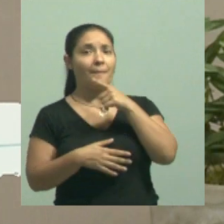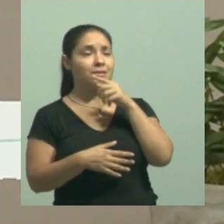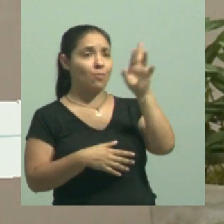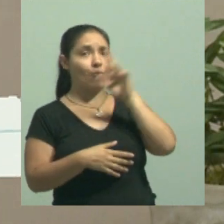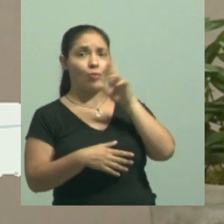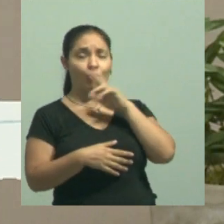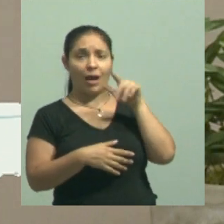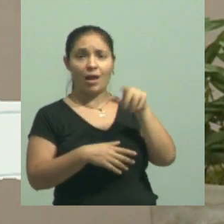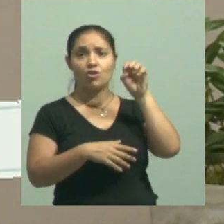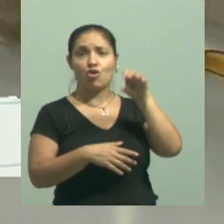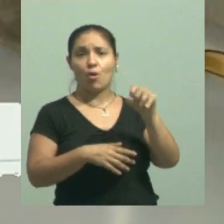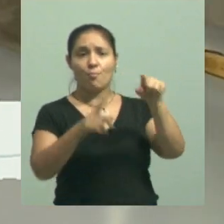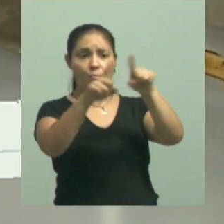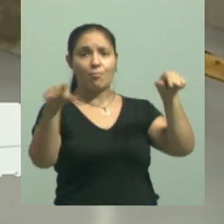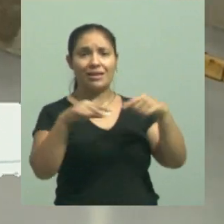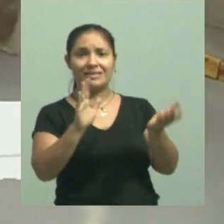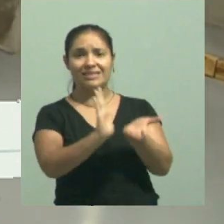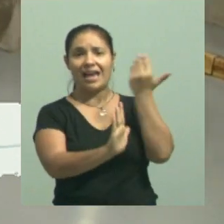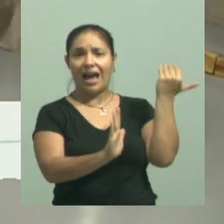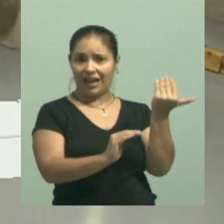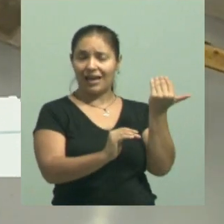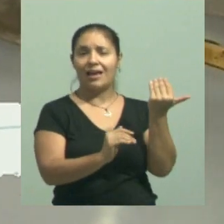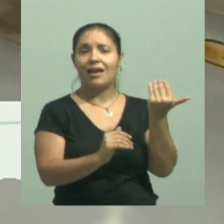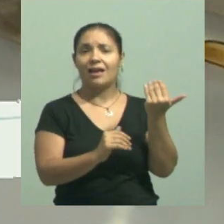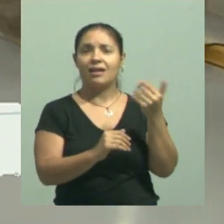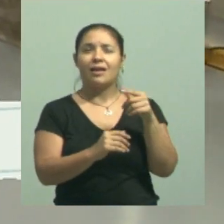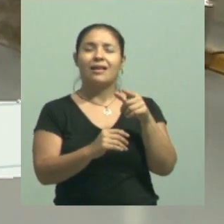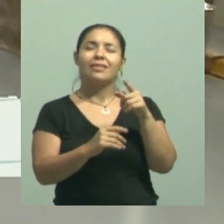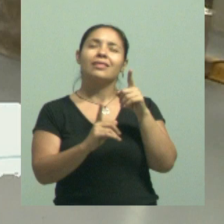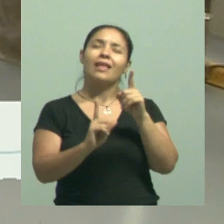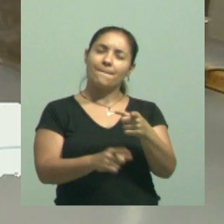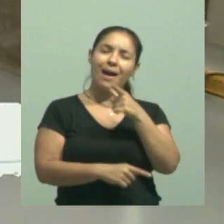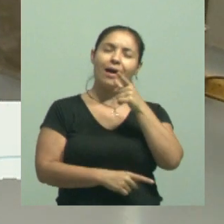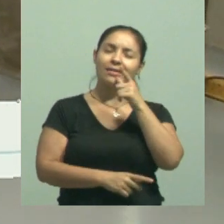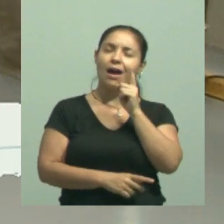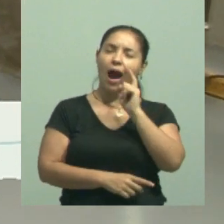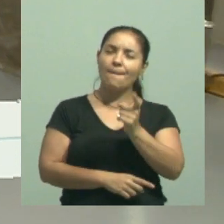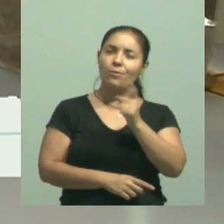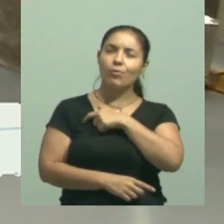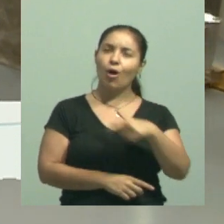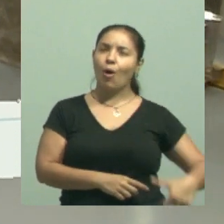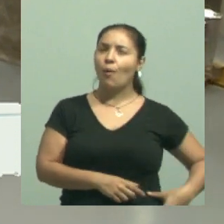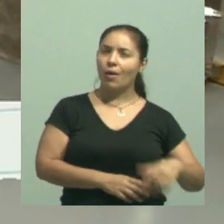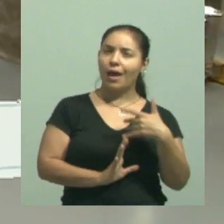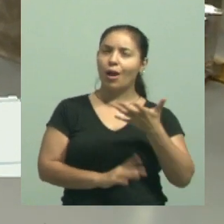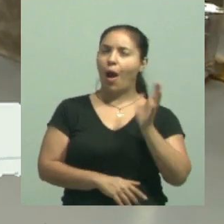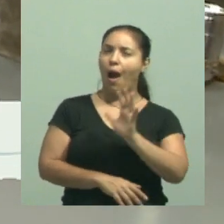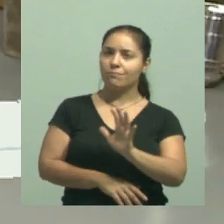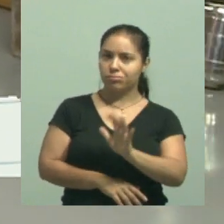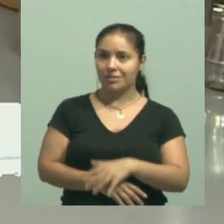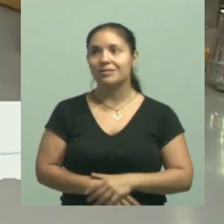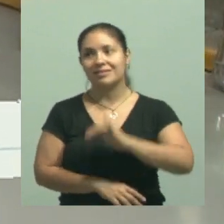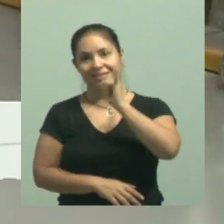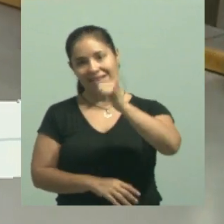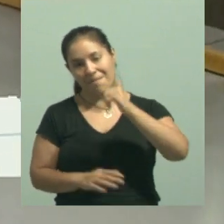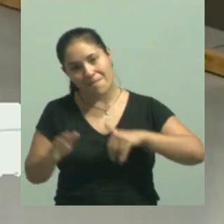desde esa óptica. Y si al mismo tiempo no es un acto de constante provocación, digo... A mí me parece que es sobre todo un acto de